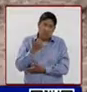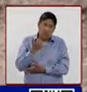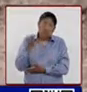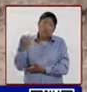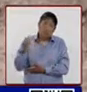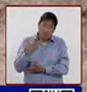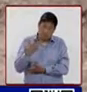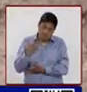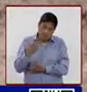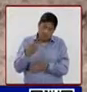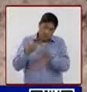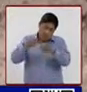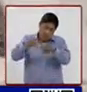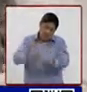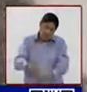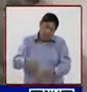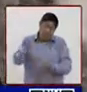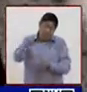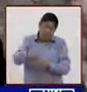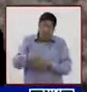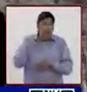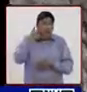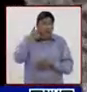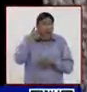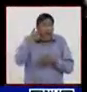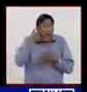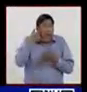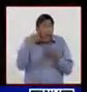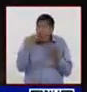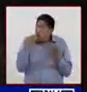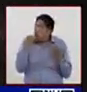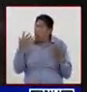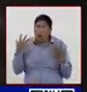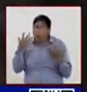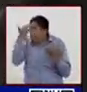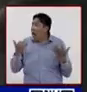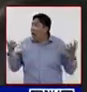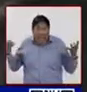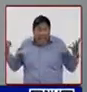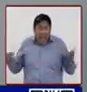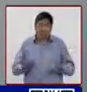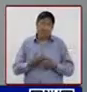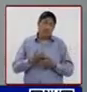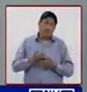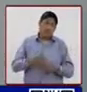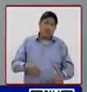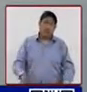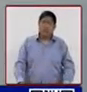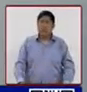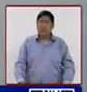Él me avisó que le he dejado ahí. Y yo le dije, ¿cómo le vas a dejar ahí? Le dije.